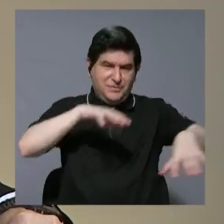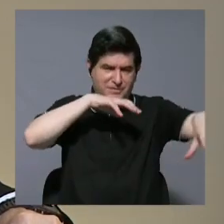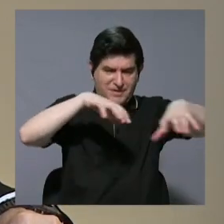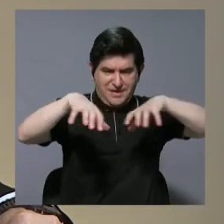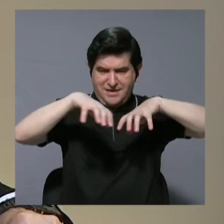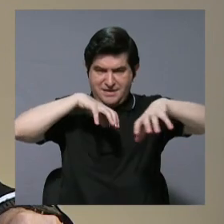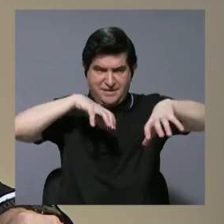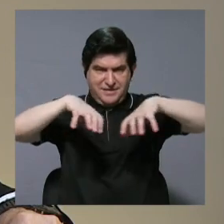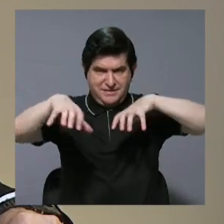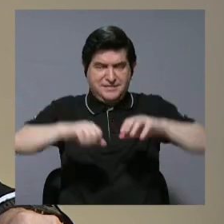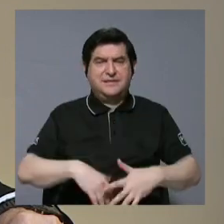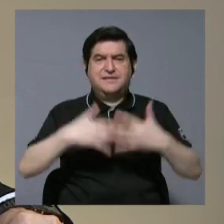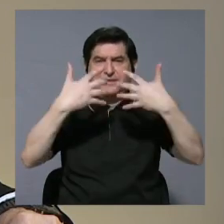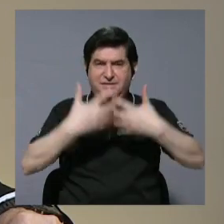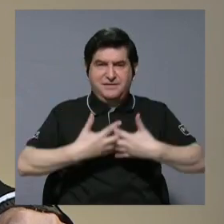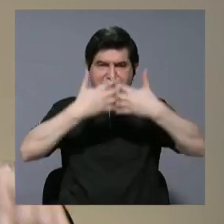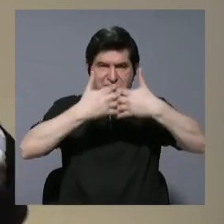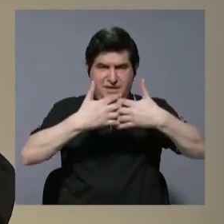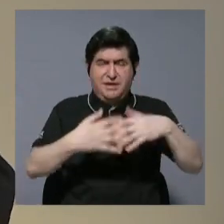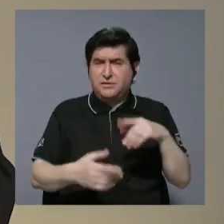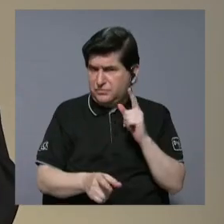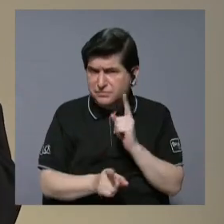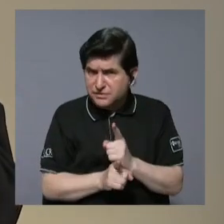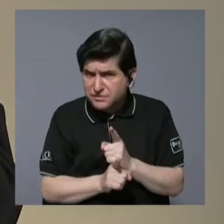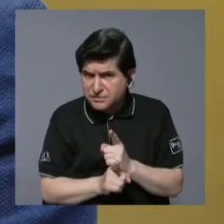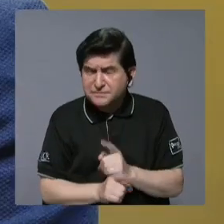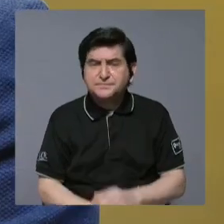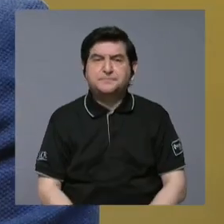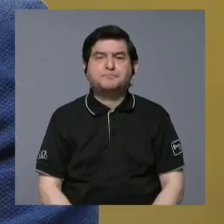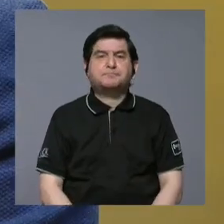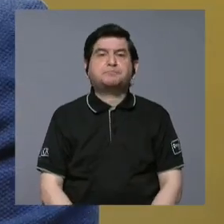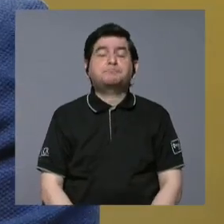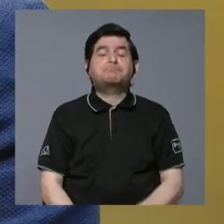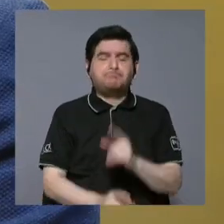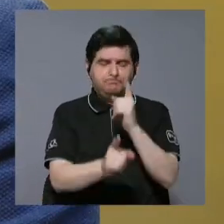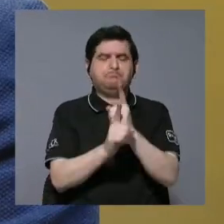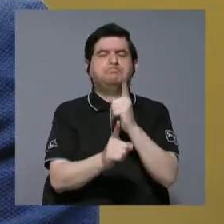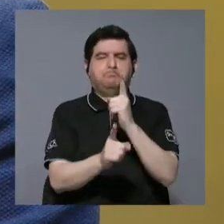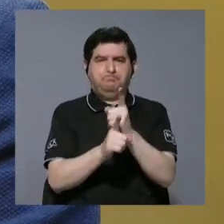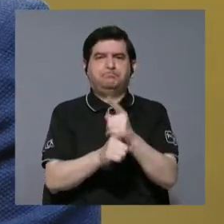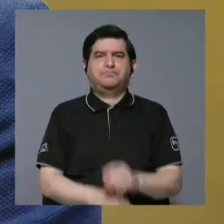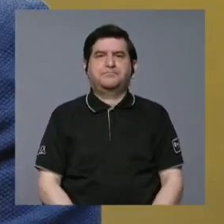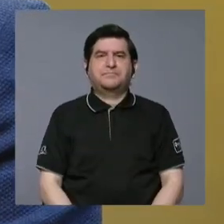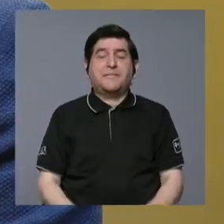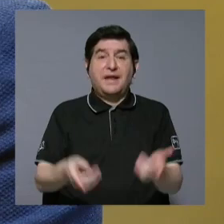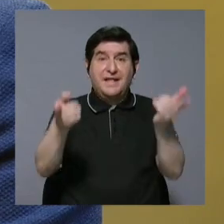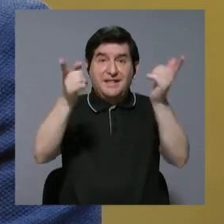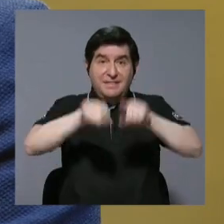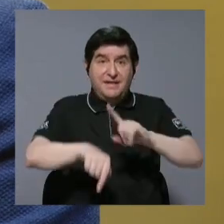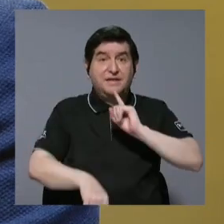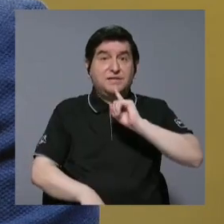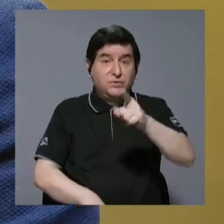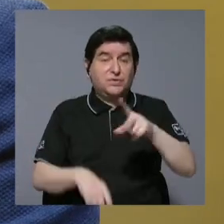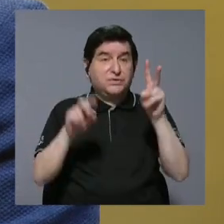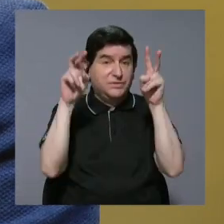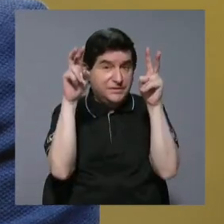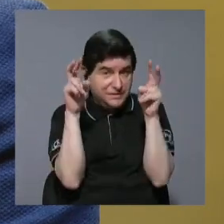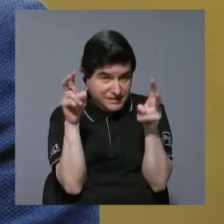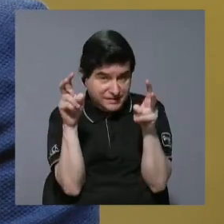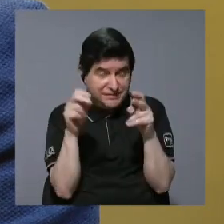actividad empresarial. ¿Me equivoco? Sí, correcto. De hecho, ahora que mencionas ese